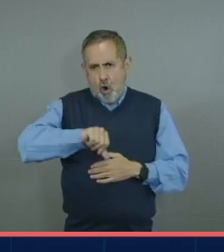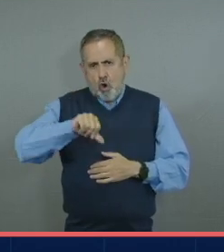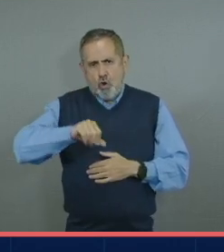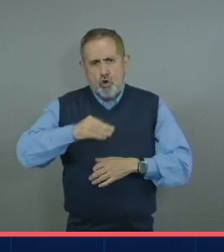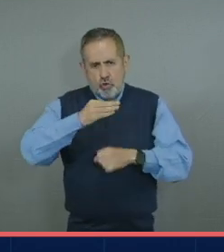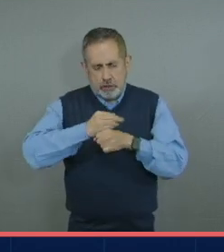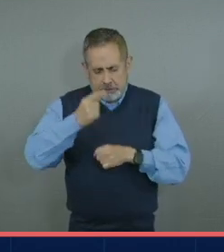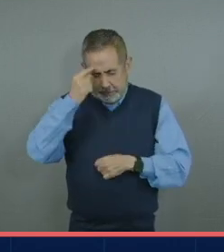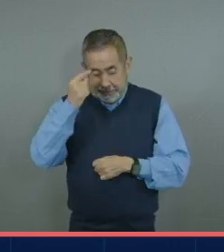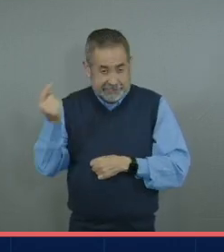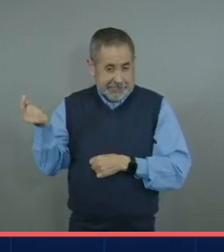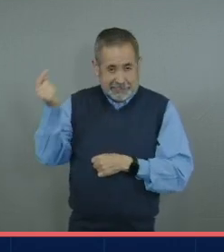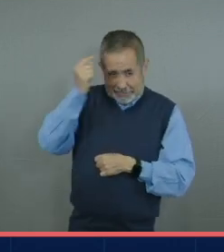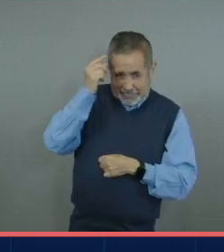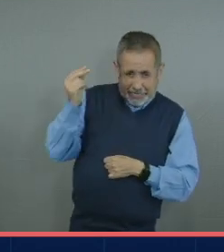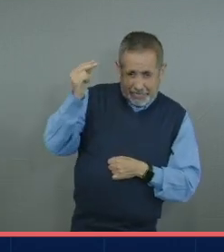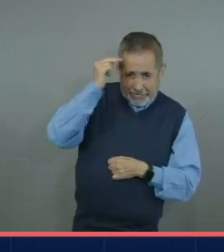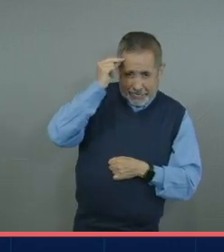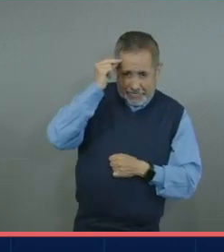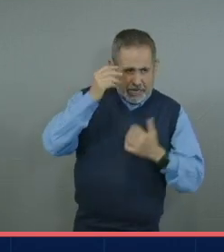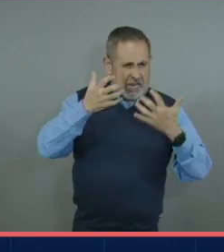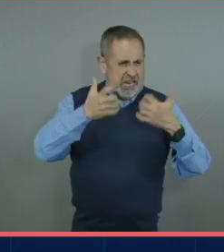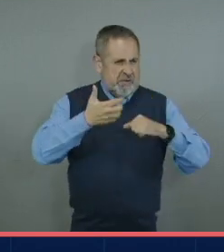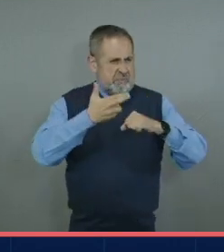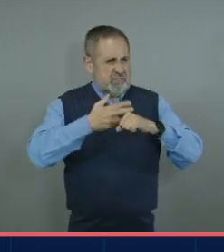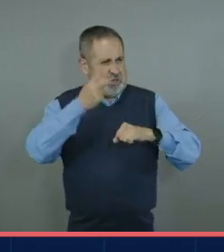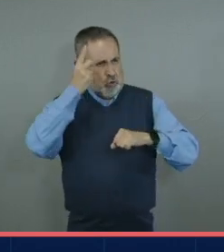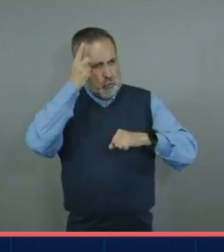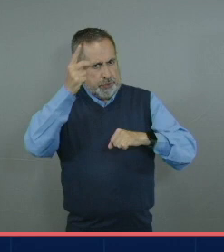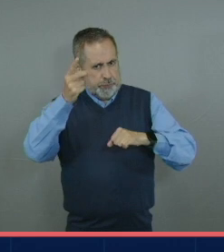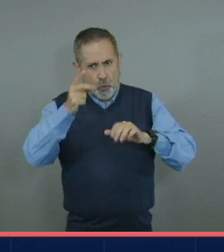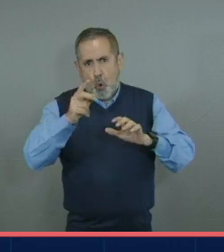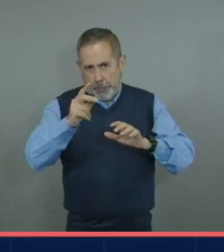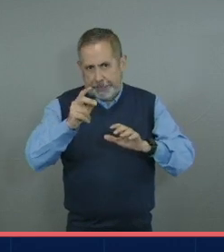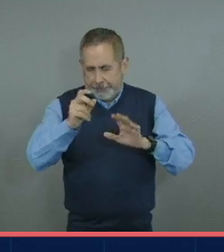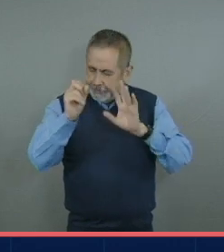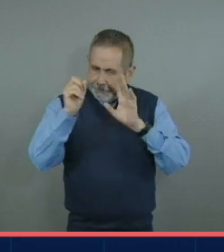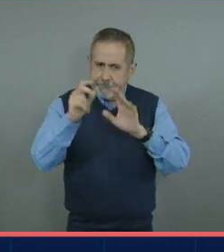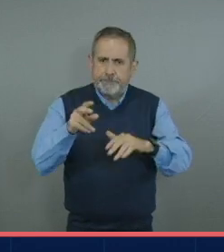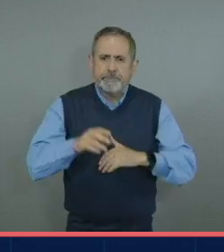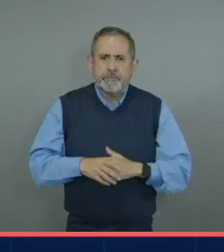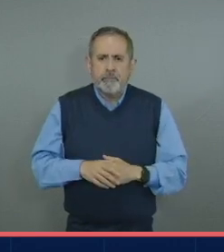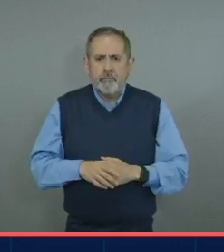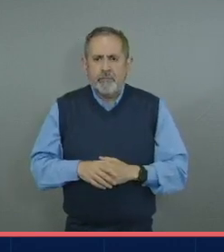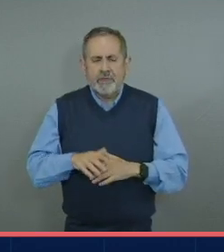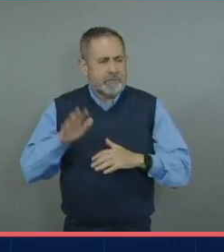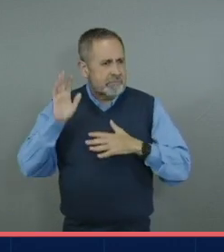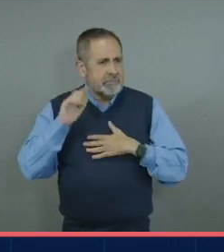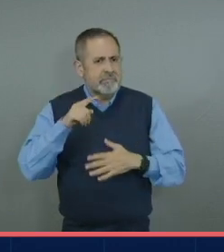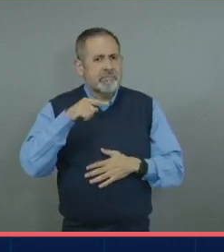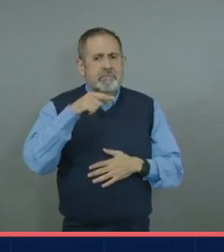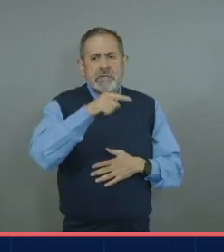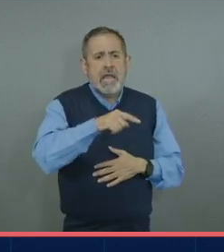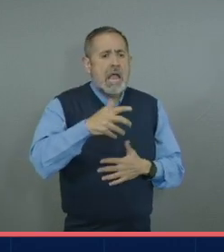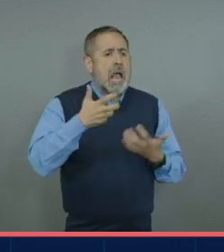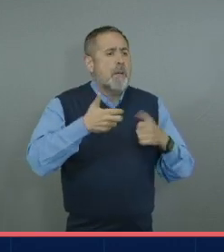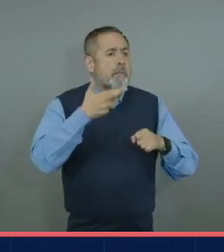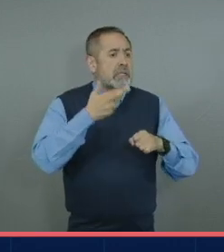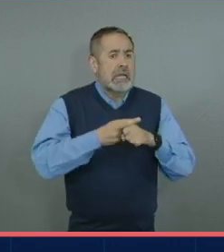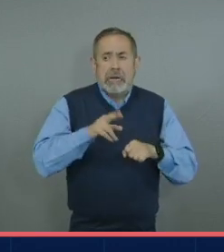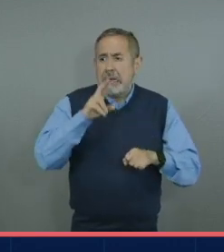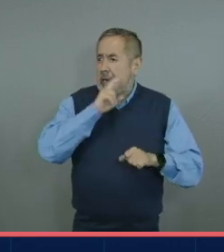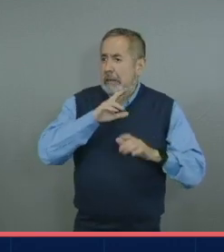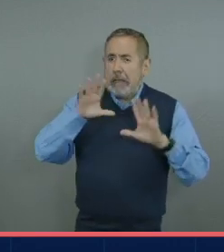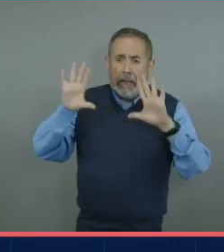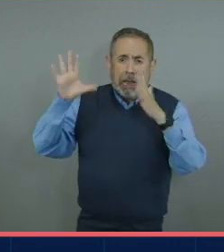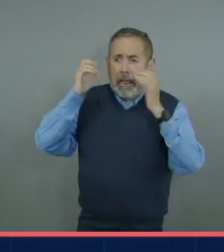con un chip de empresario, ¿sale? Y el empresario, yo les juro que no sale corriendo a las ventas especiales,